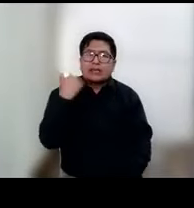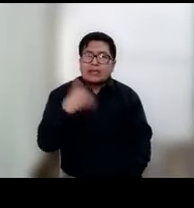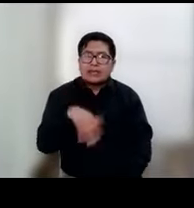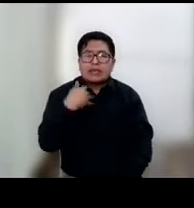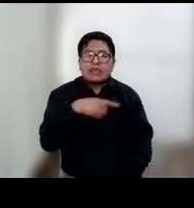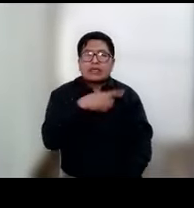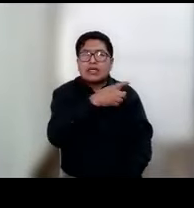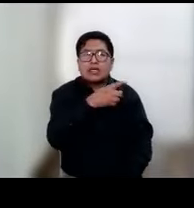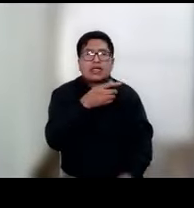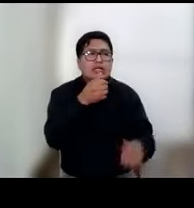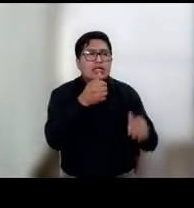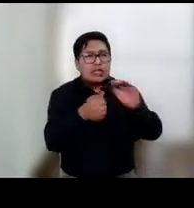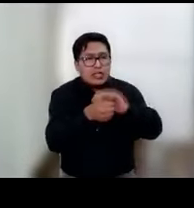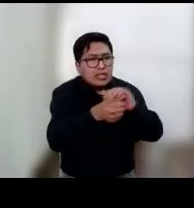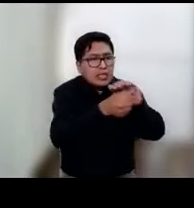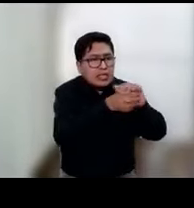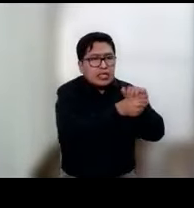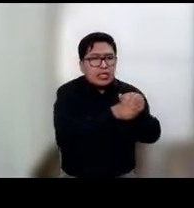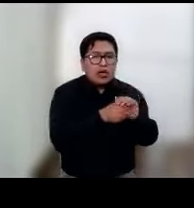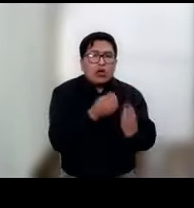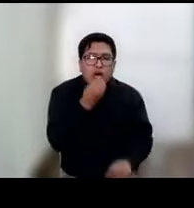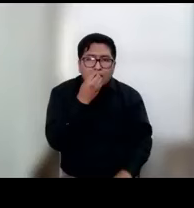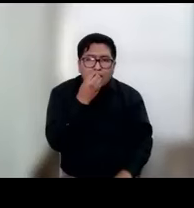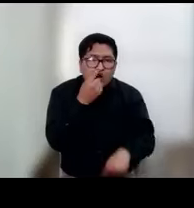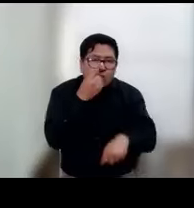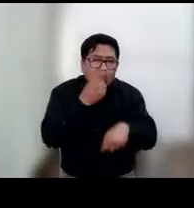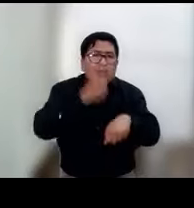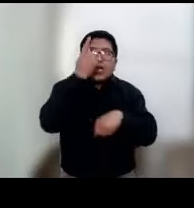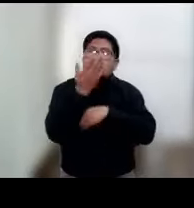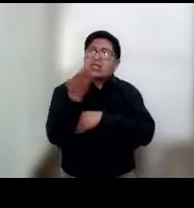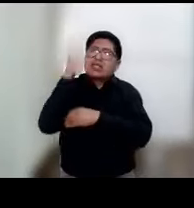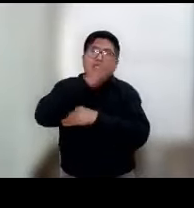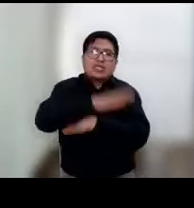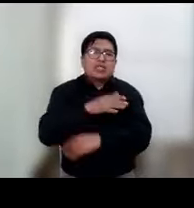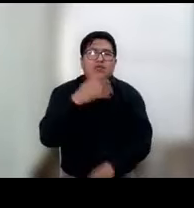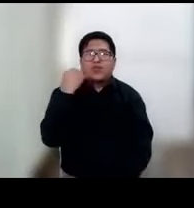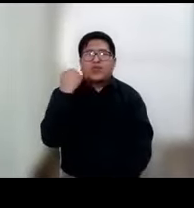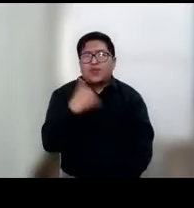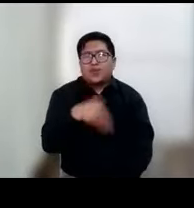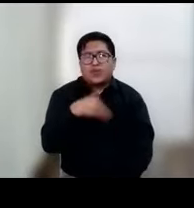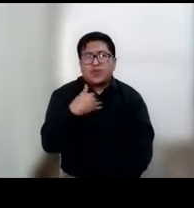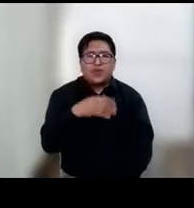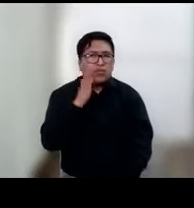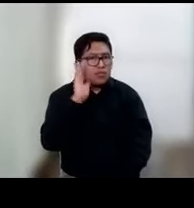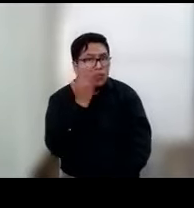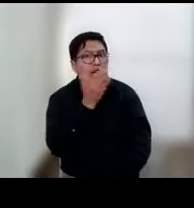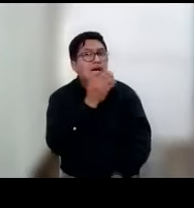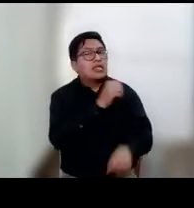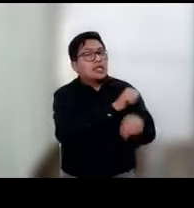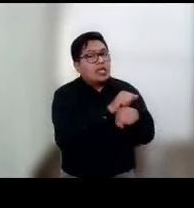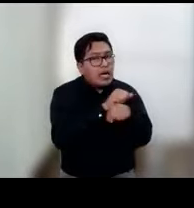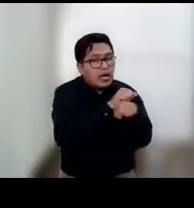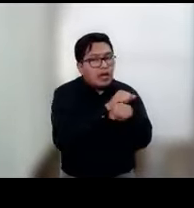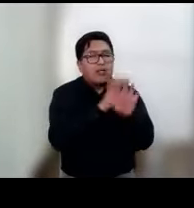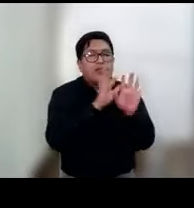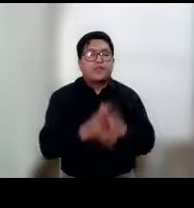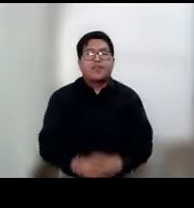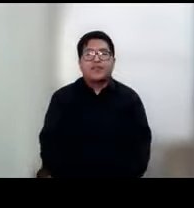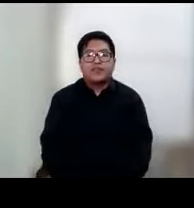galpones y con comiendo una vez al día la situación es incluso de semiesclavitud hemos